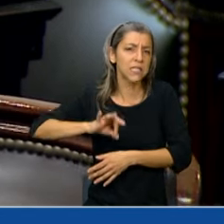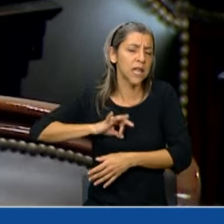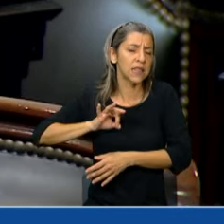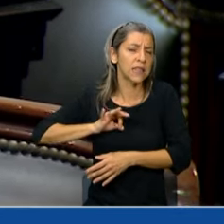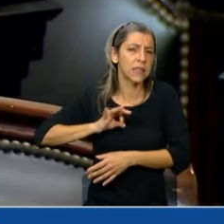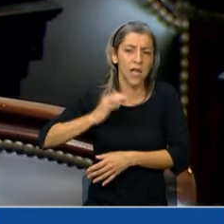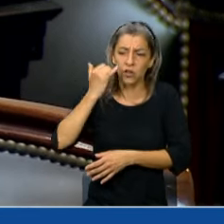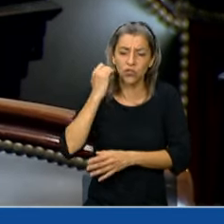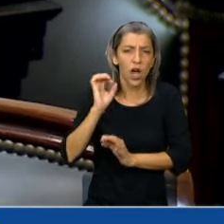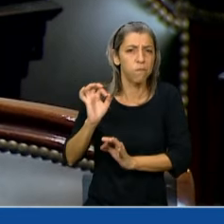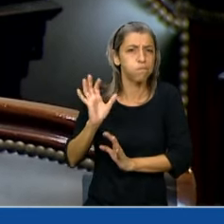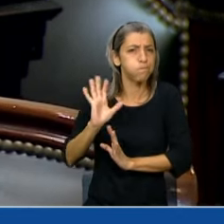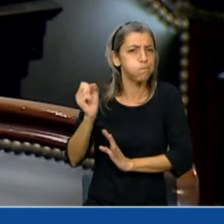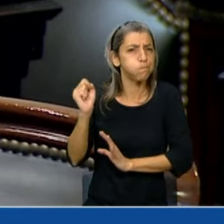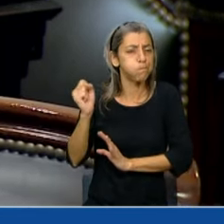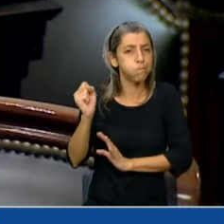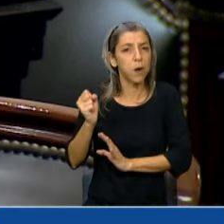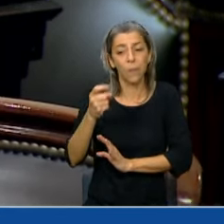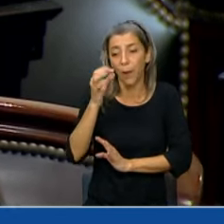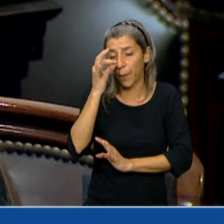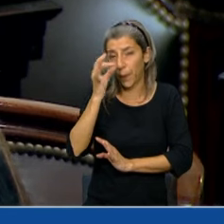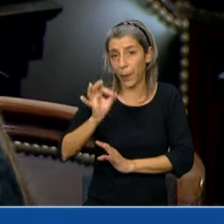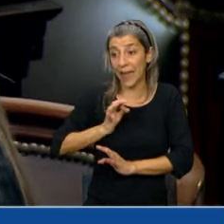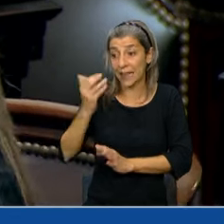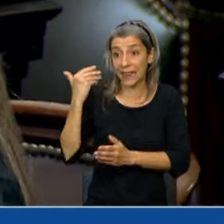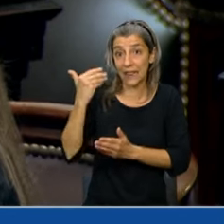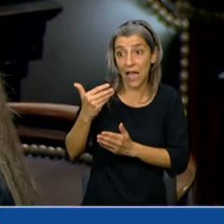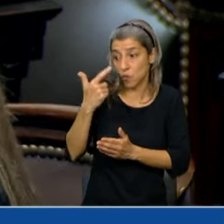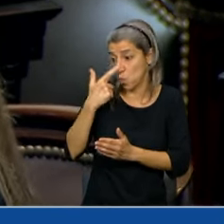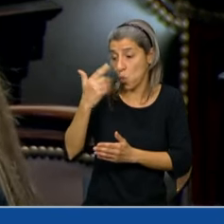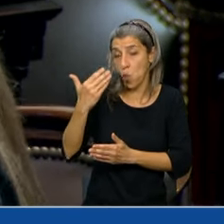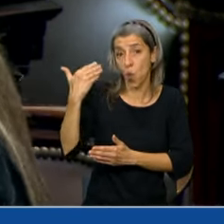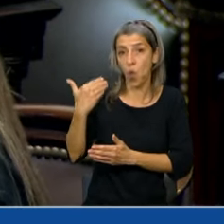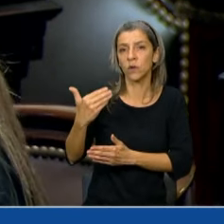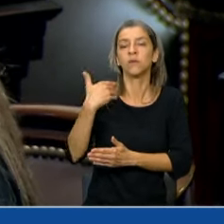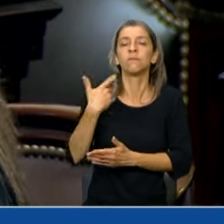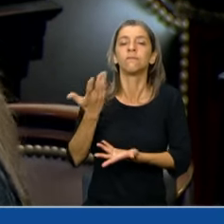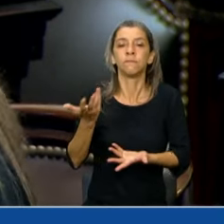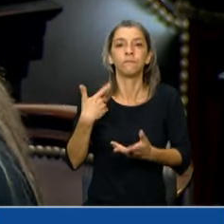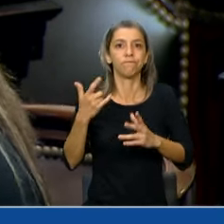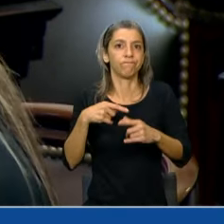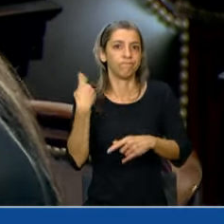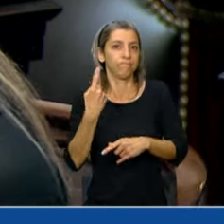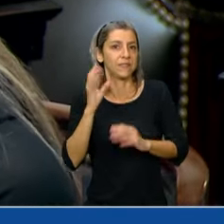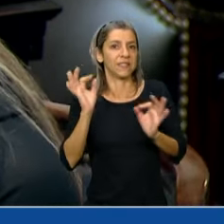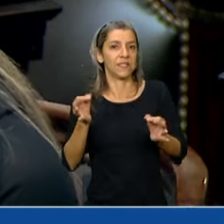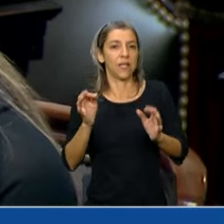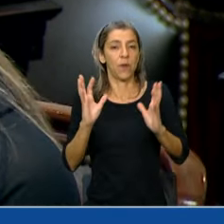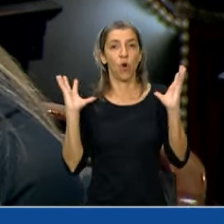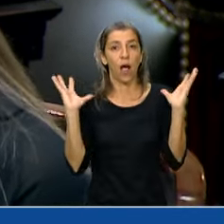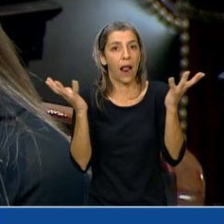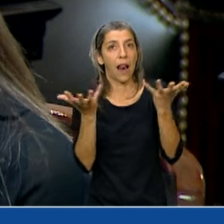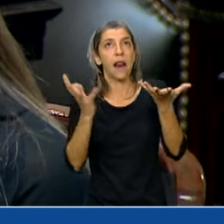visto impulsado en los últimos 20 años a raíz del problema serio en materia climática que tiene